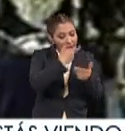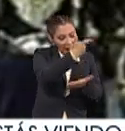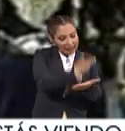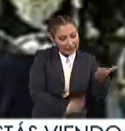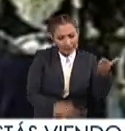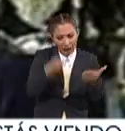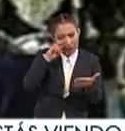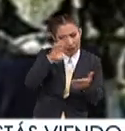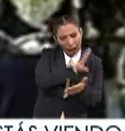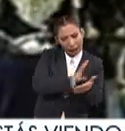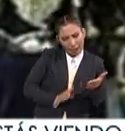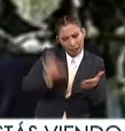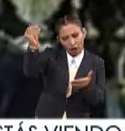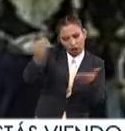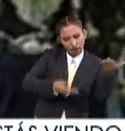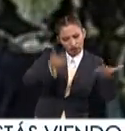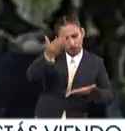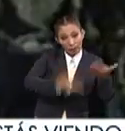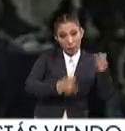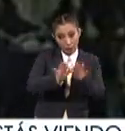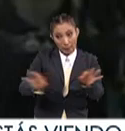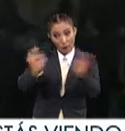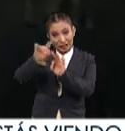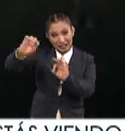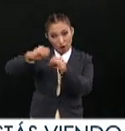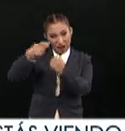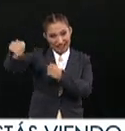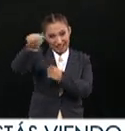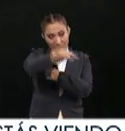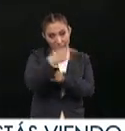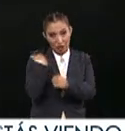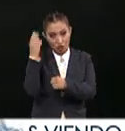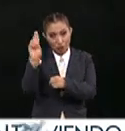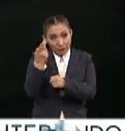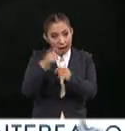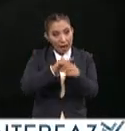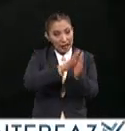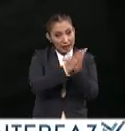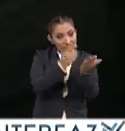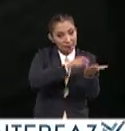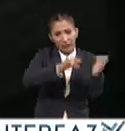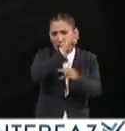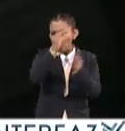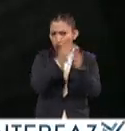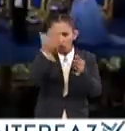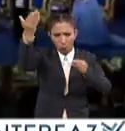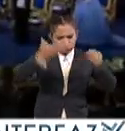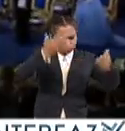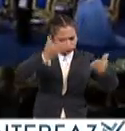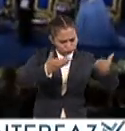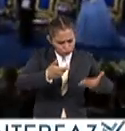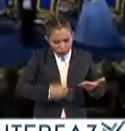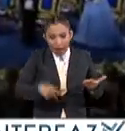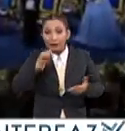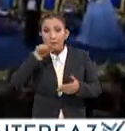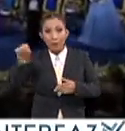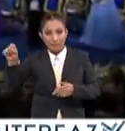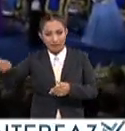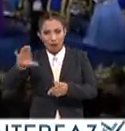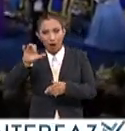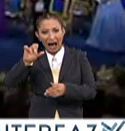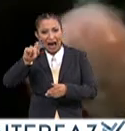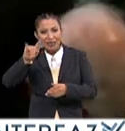lista a partir de los candidatos presentados por importantes organismos académicos y literarios de todo el mundo, incluida la